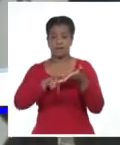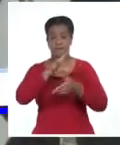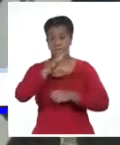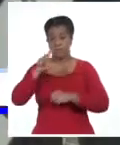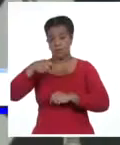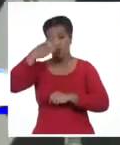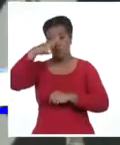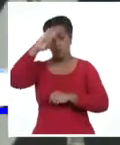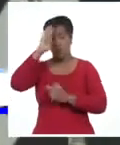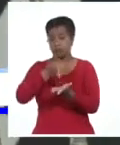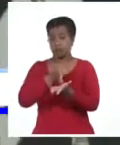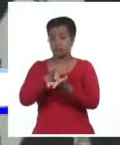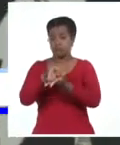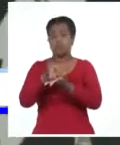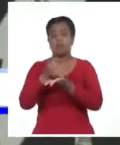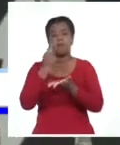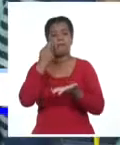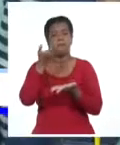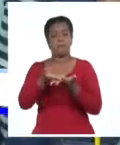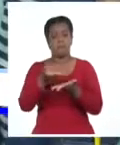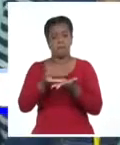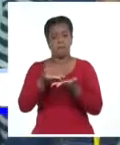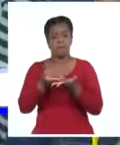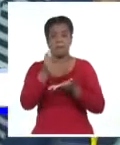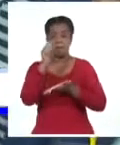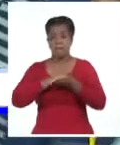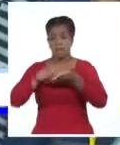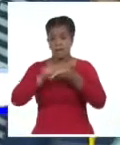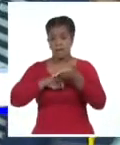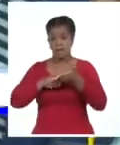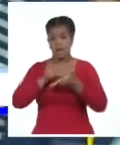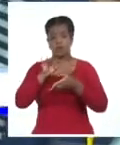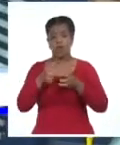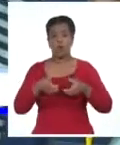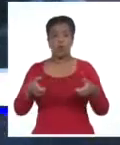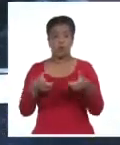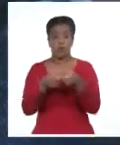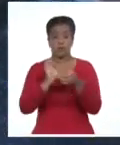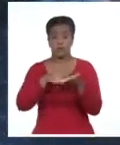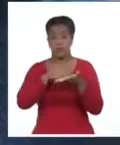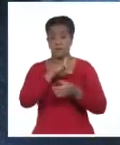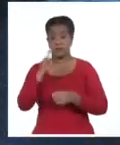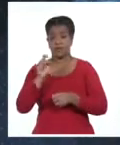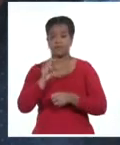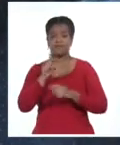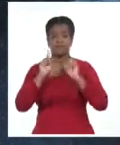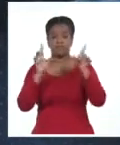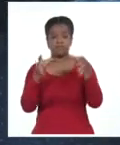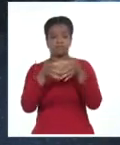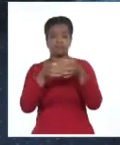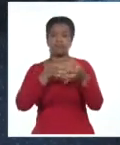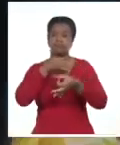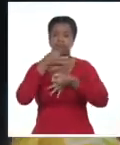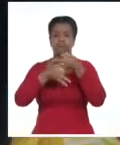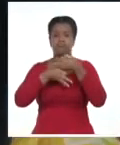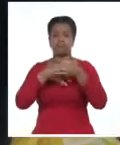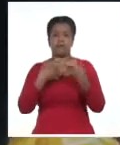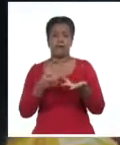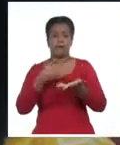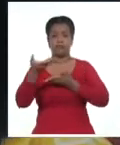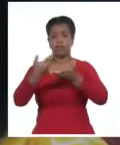como continuidad de lo planteado en el octavo congreso de esa organización política. En el encuentro se debatió sobre sustitución de importaciones,